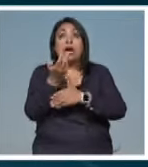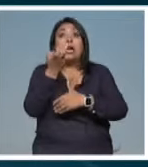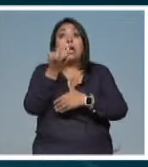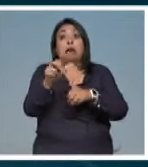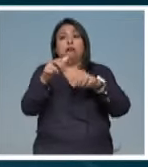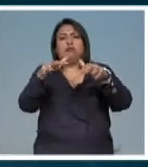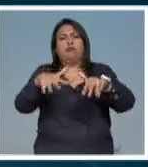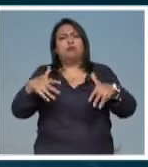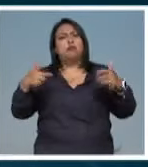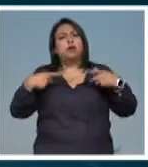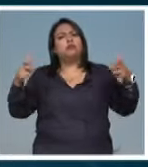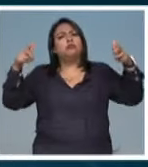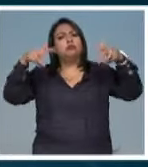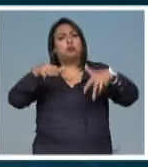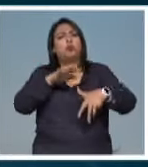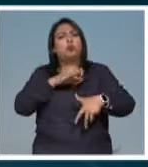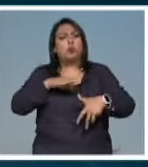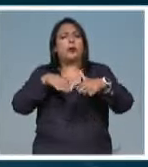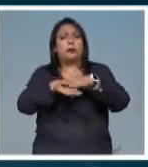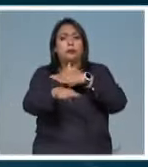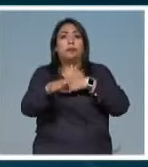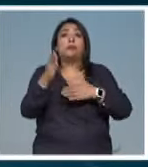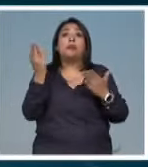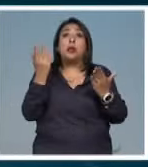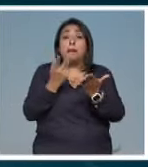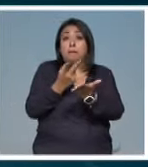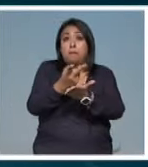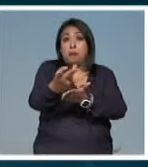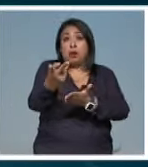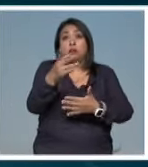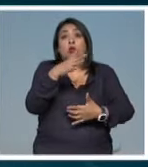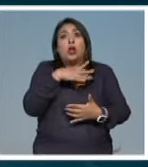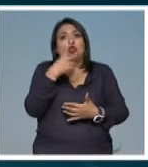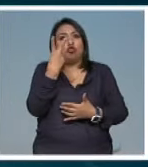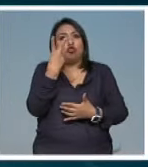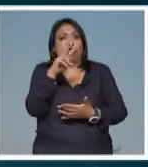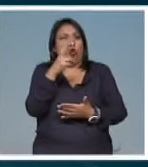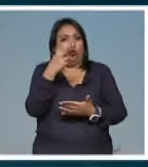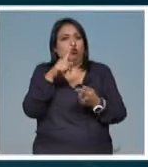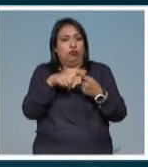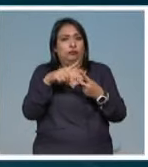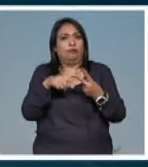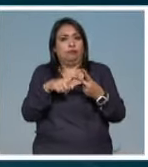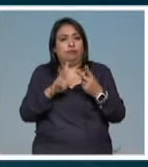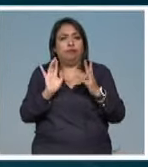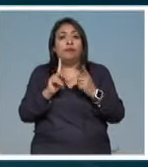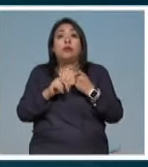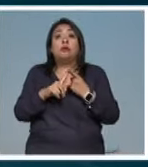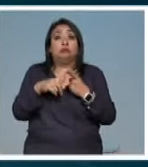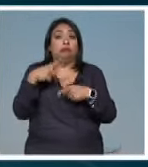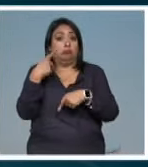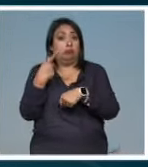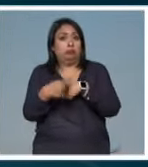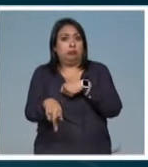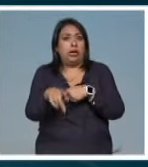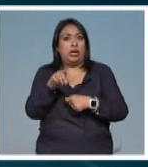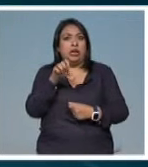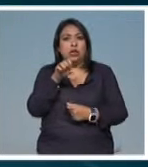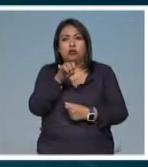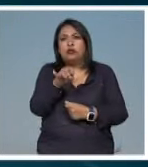evento abierto al público. Los premios tienen un doble filo. Uno es muy peligroso